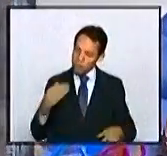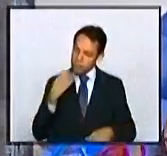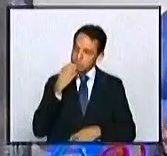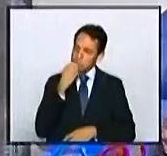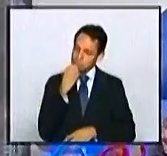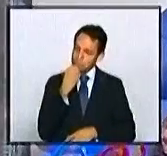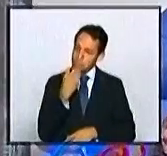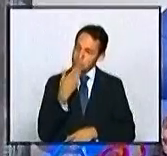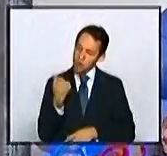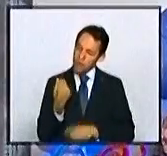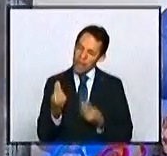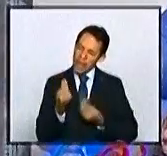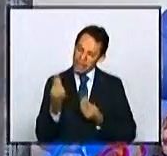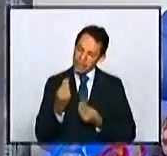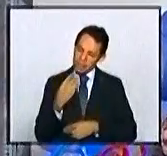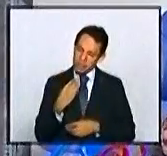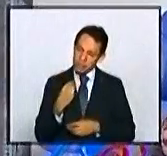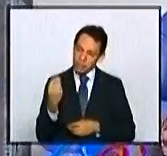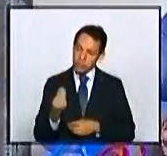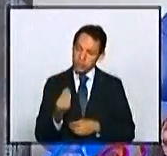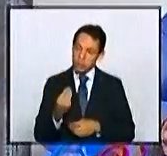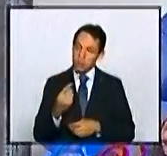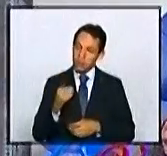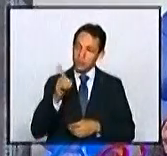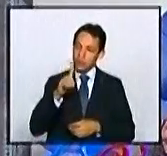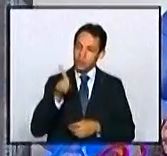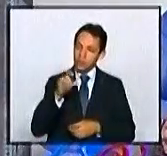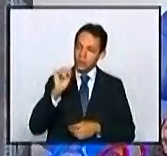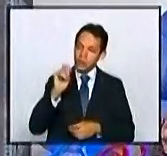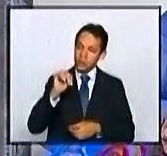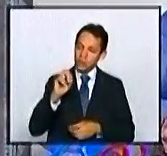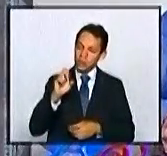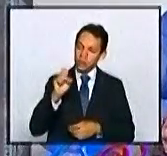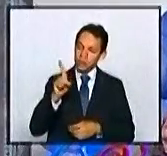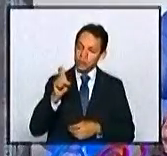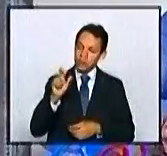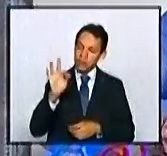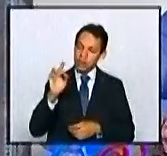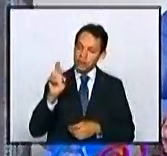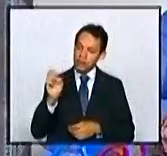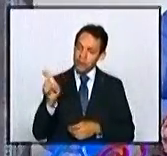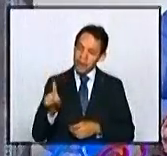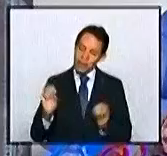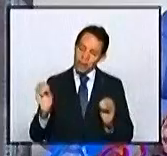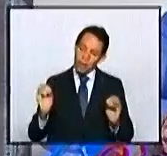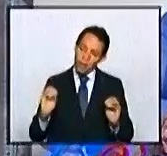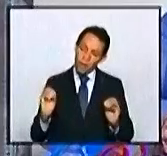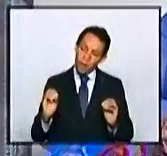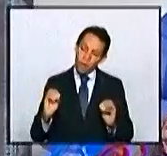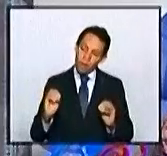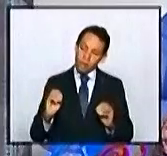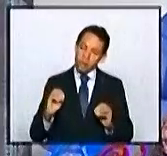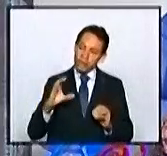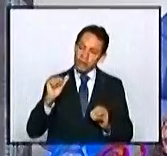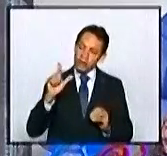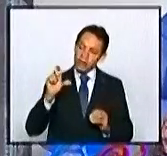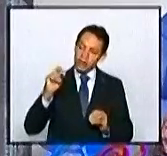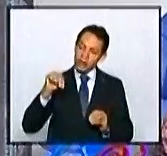le hubiera mandado un sin estrés, un jarabe caléndula, le hubiera mandado cosas